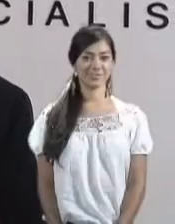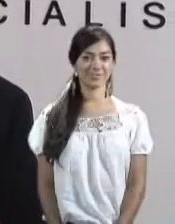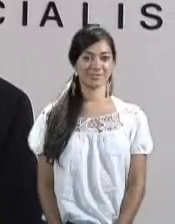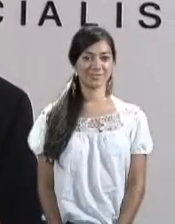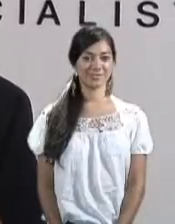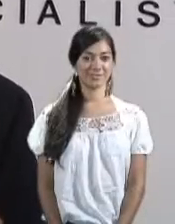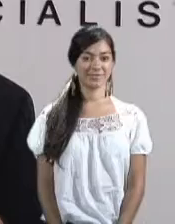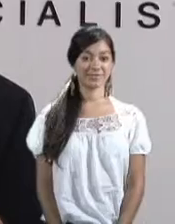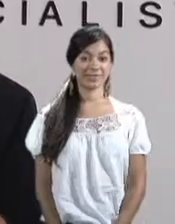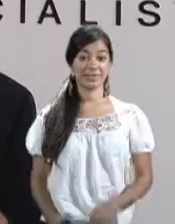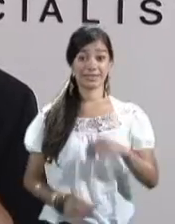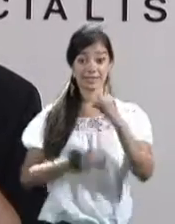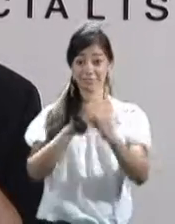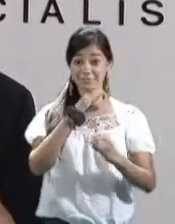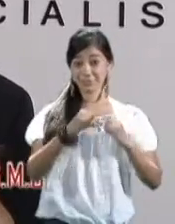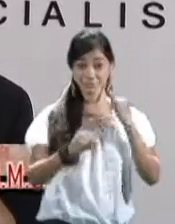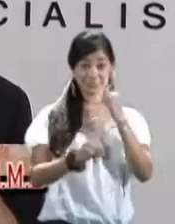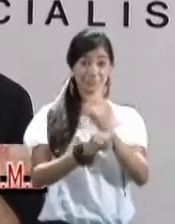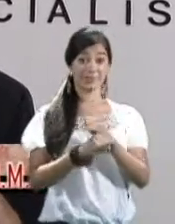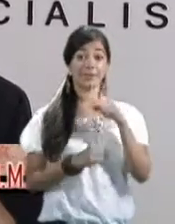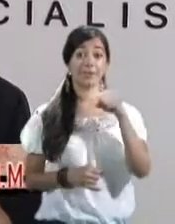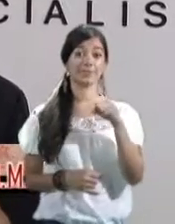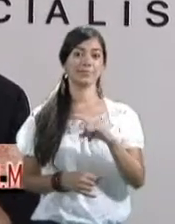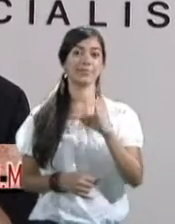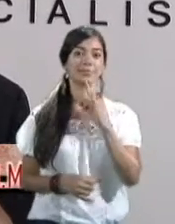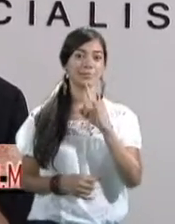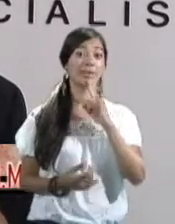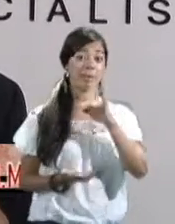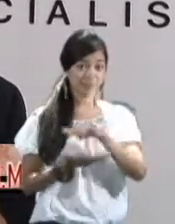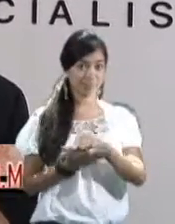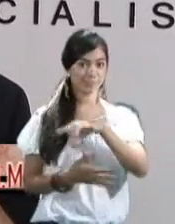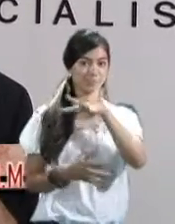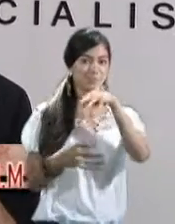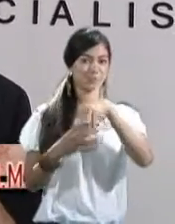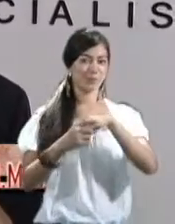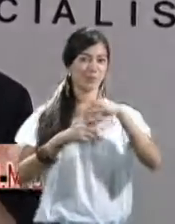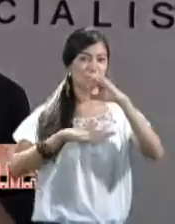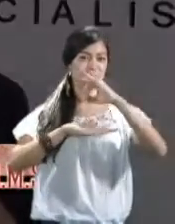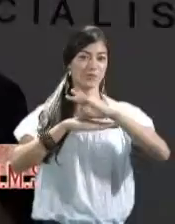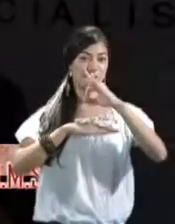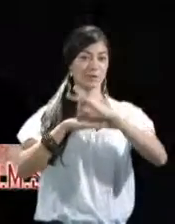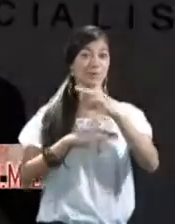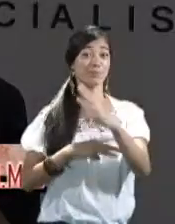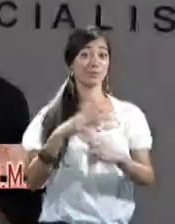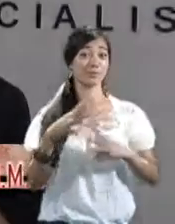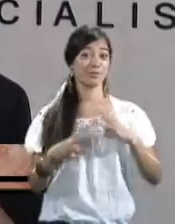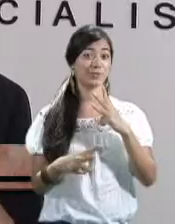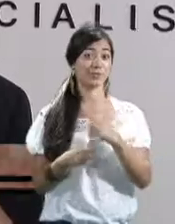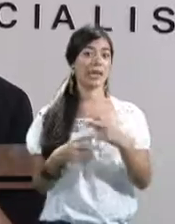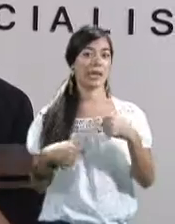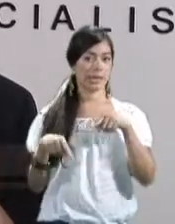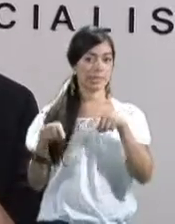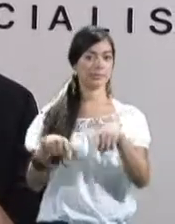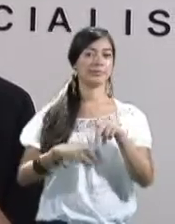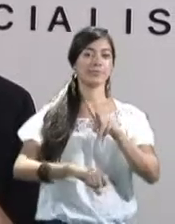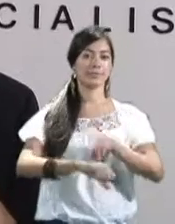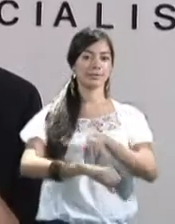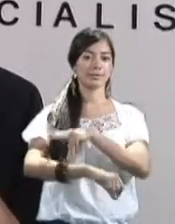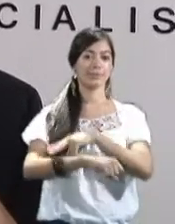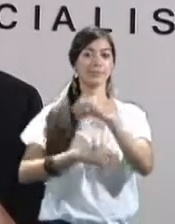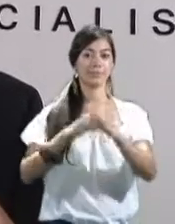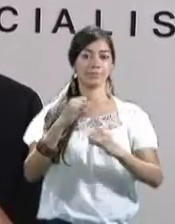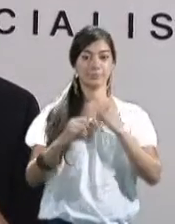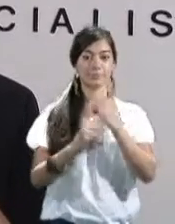certificando doctores y centros de excelencia, cuidado médico en toda Latinoamérica. Yo soy la persona que representa